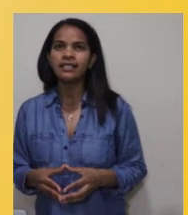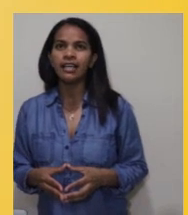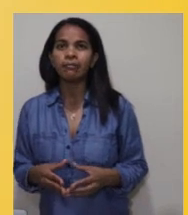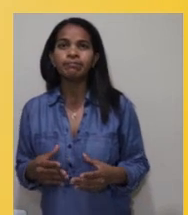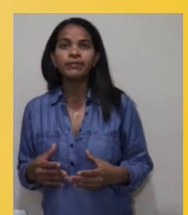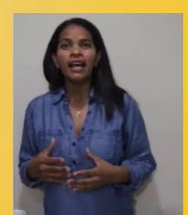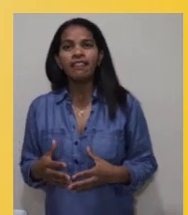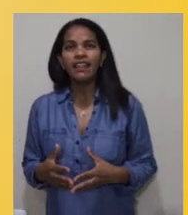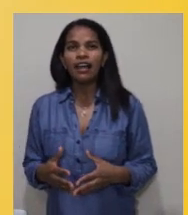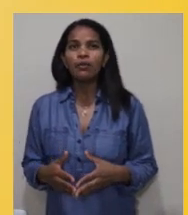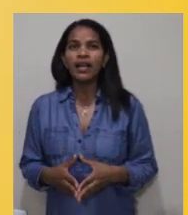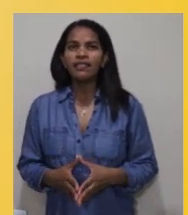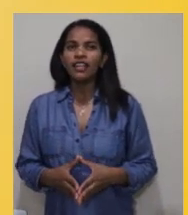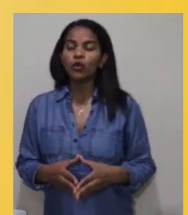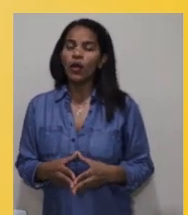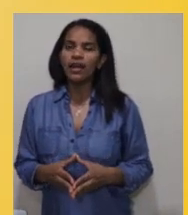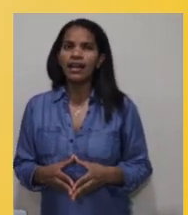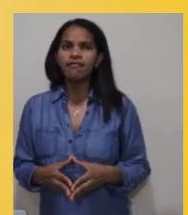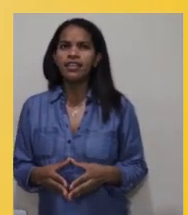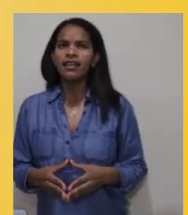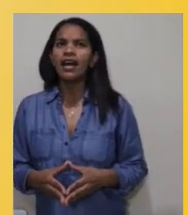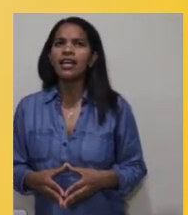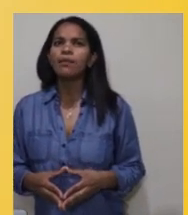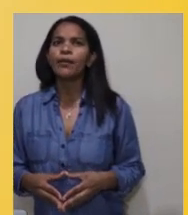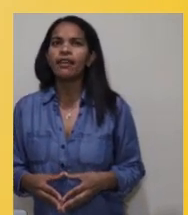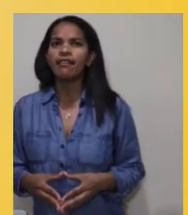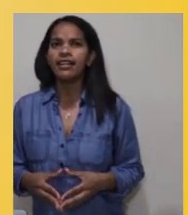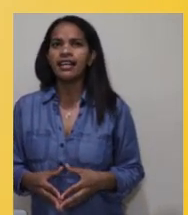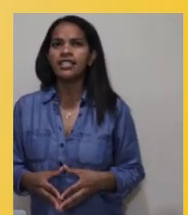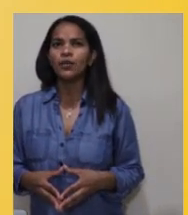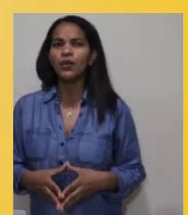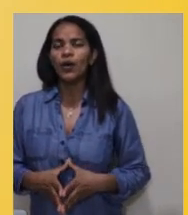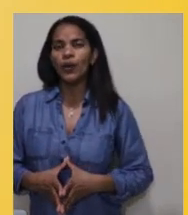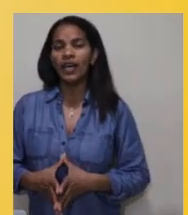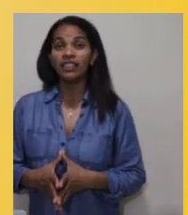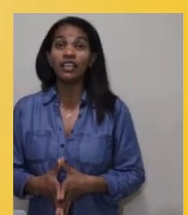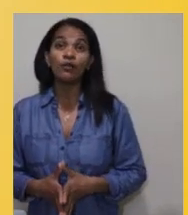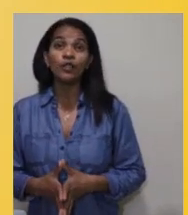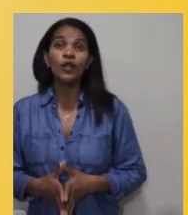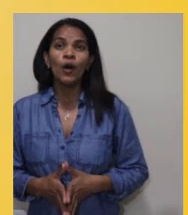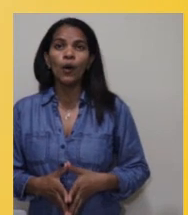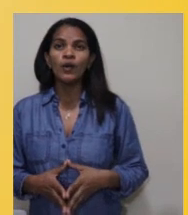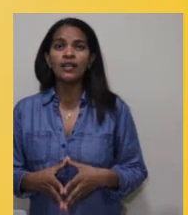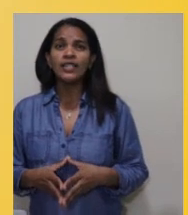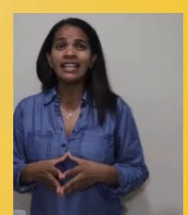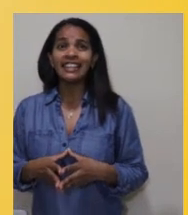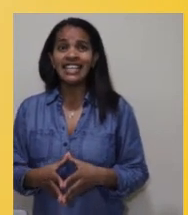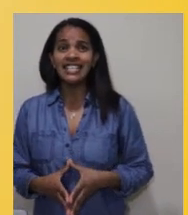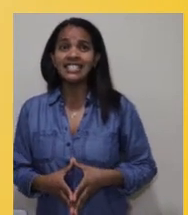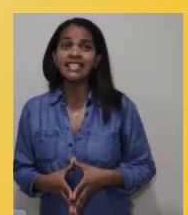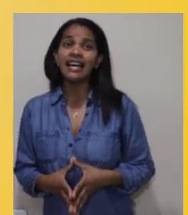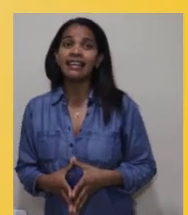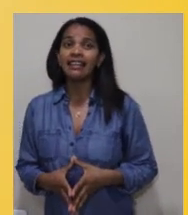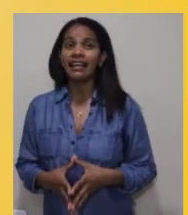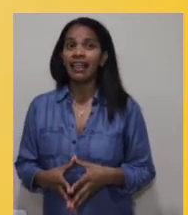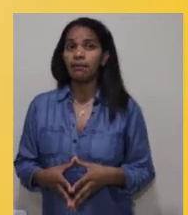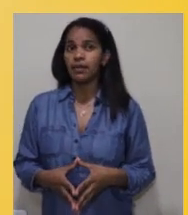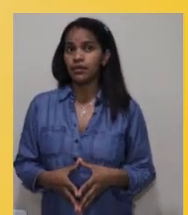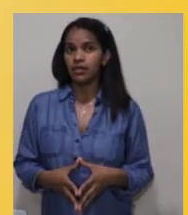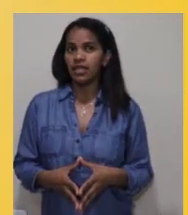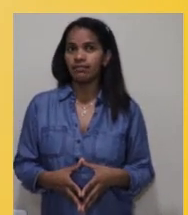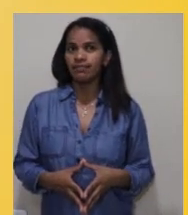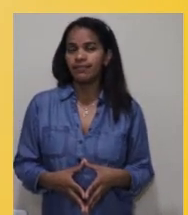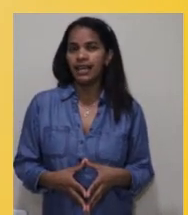proceso que se da durante toda la vida y puede variar según los objetivos o no necesidades de